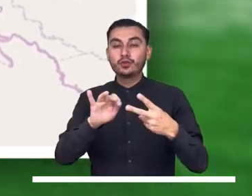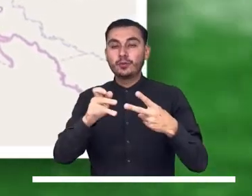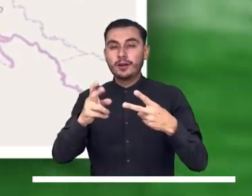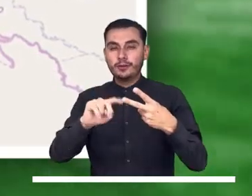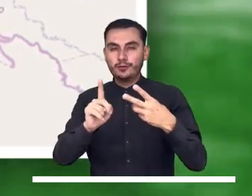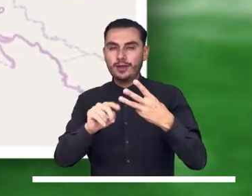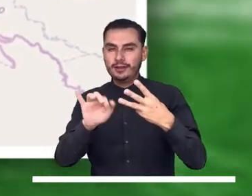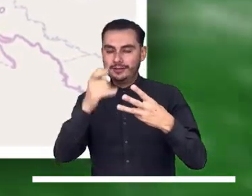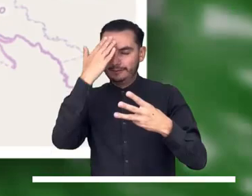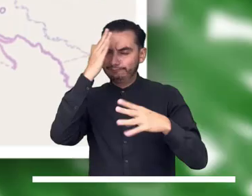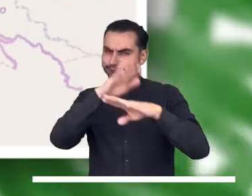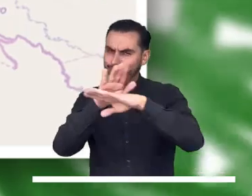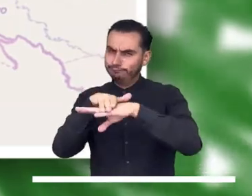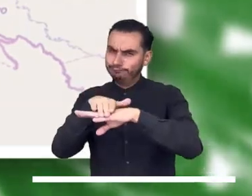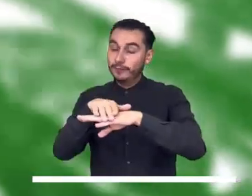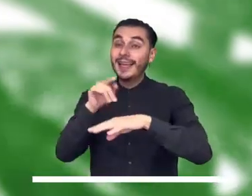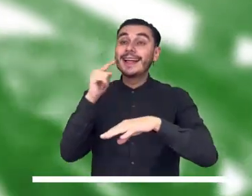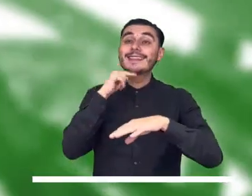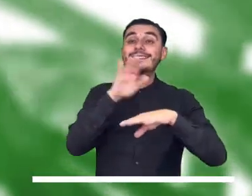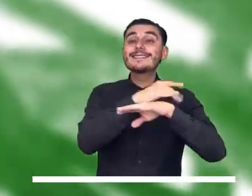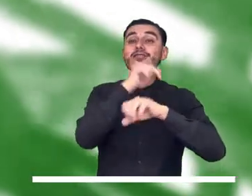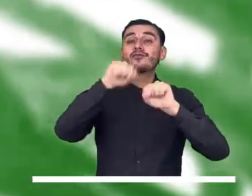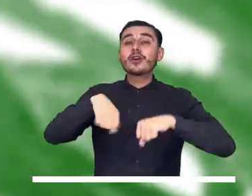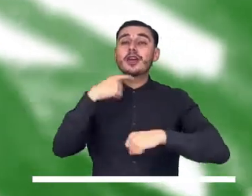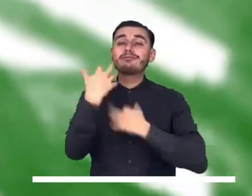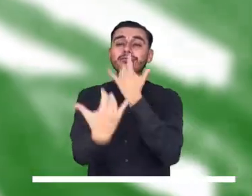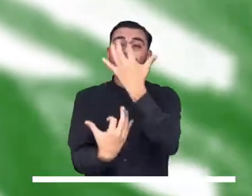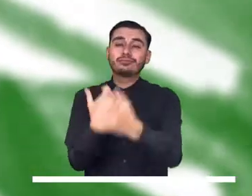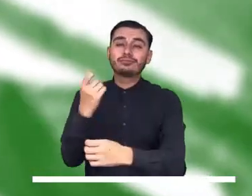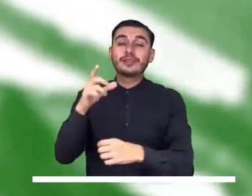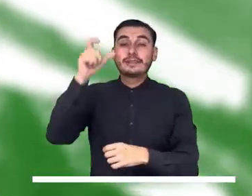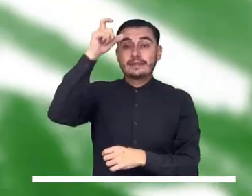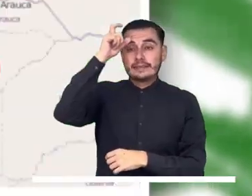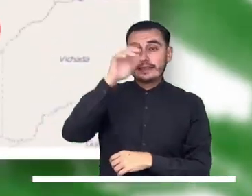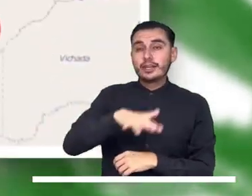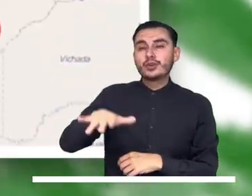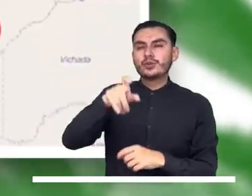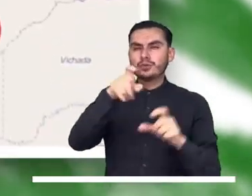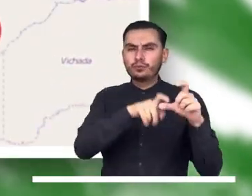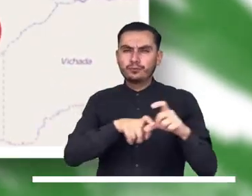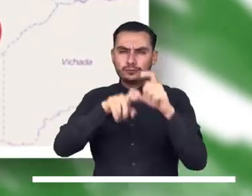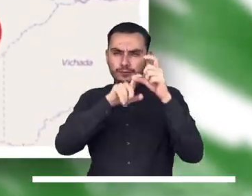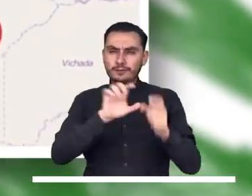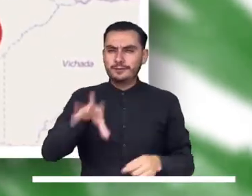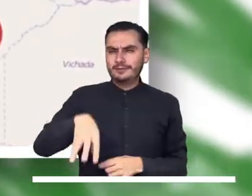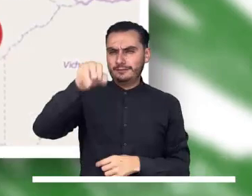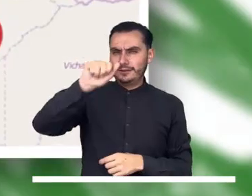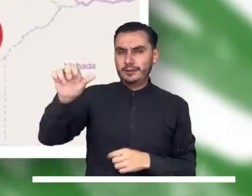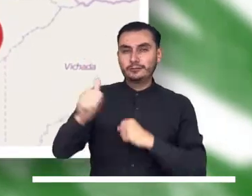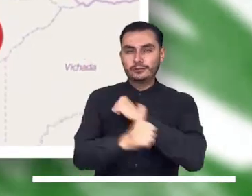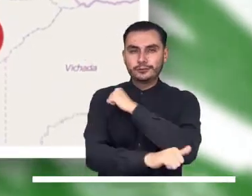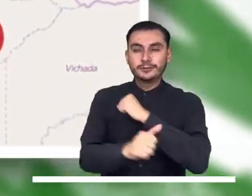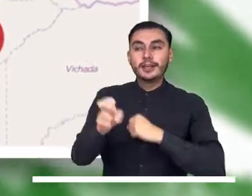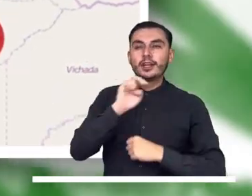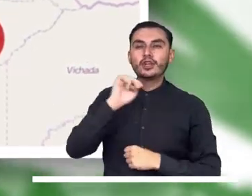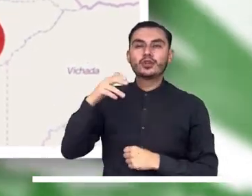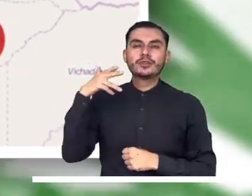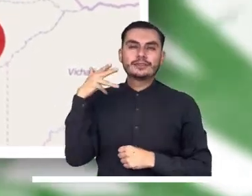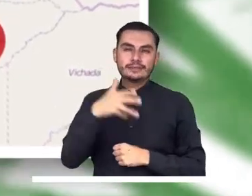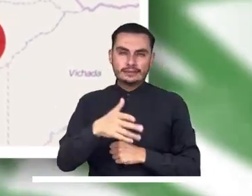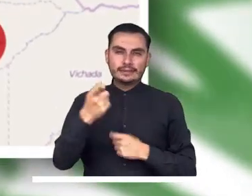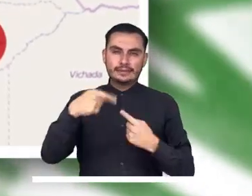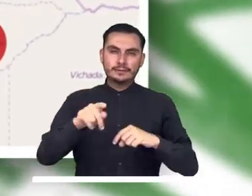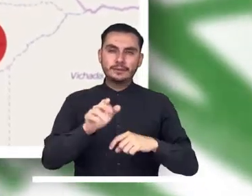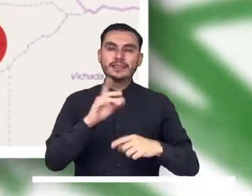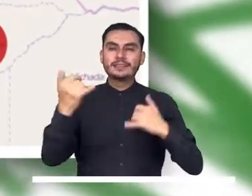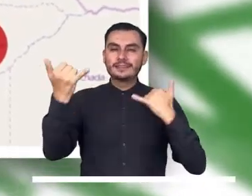a la altura de Barbacoas, Ricaurte y Tumaco. Alerta roja por probabilidad de incendios en el Cesar, La